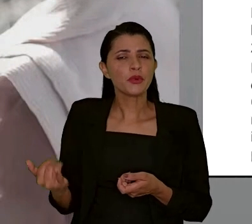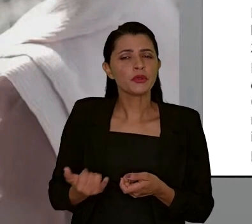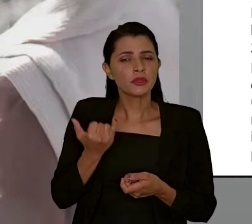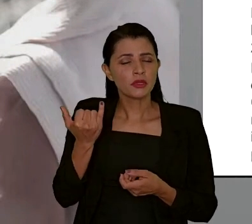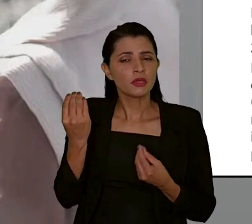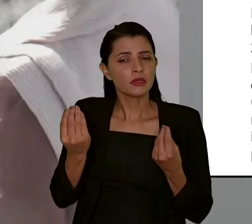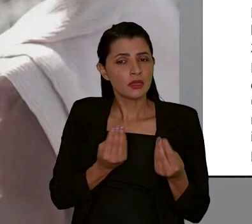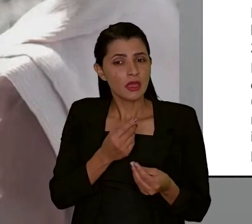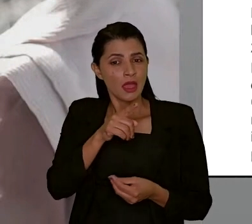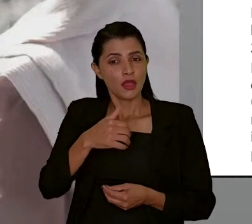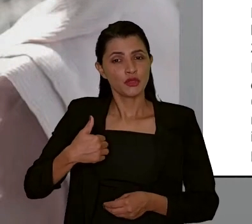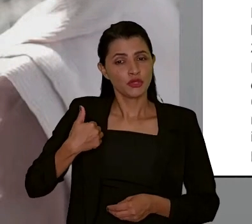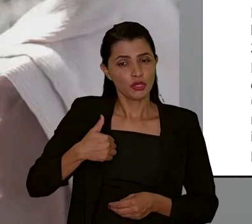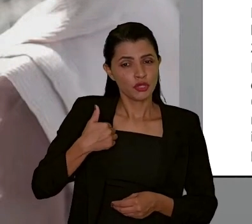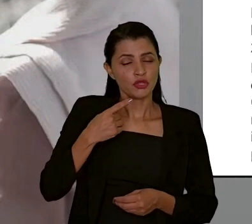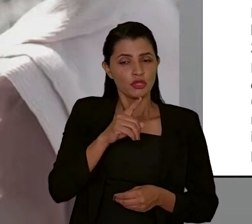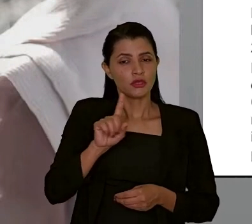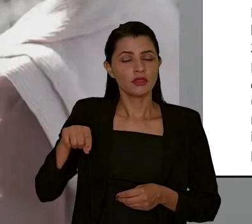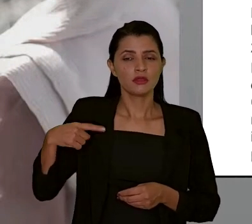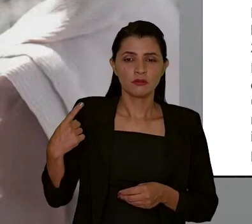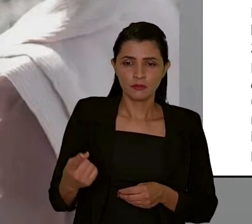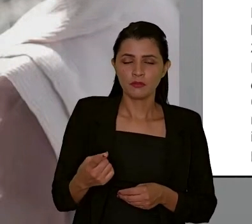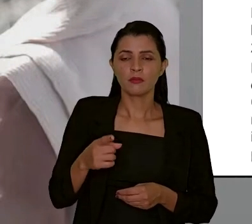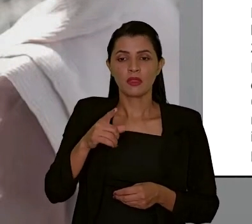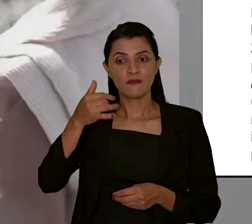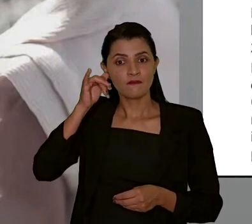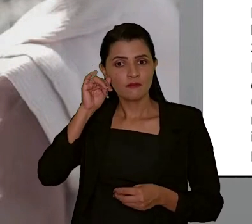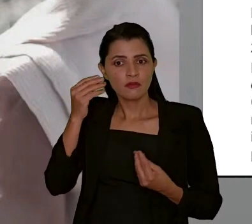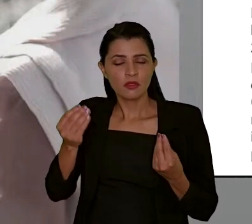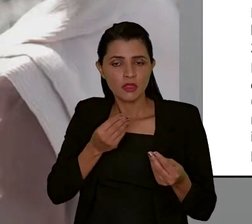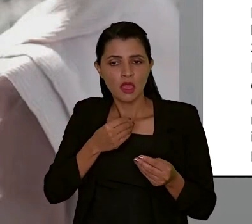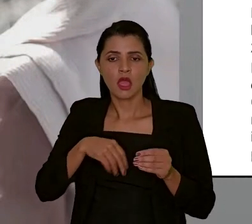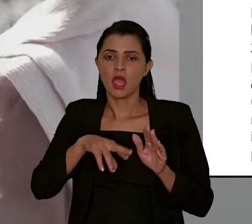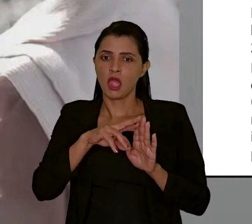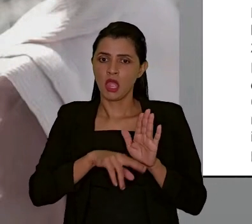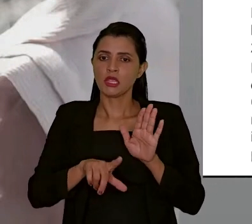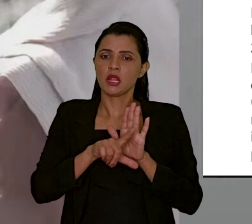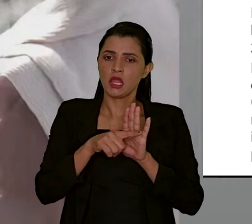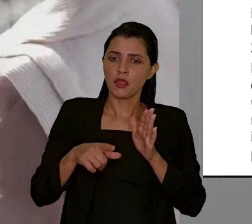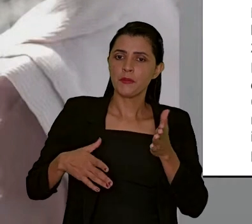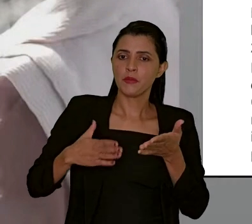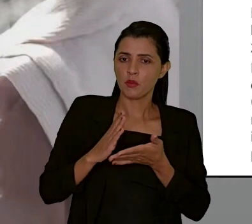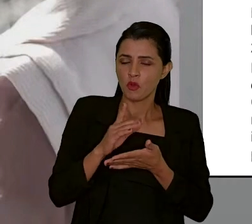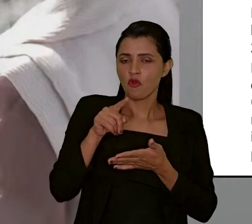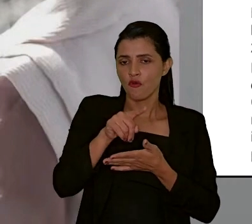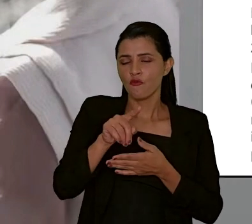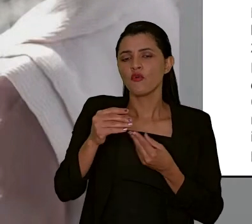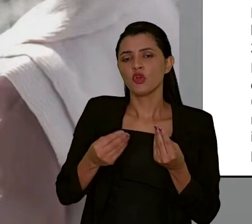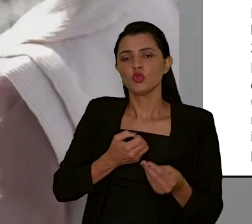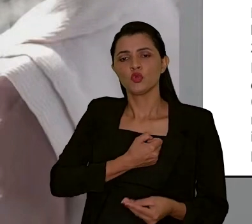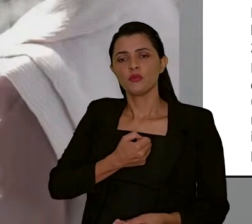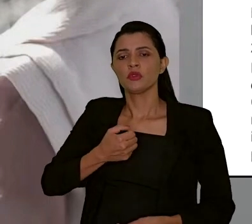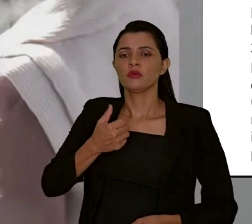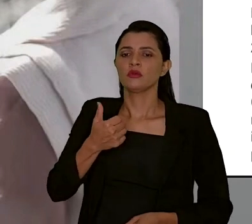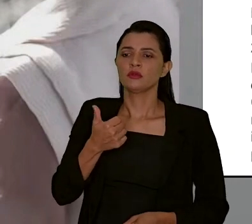sería que Argentina lo ratificara. Se ha dictado la norma aprobatoria, la ley número